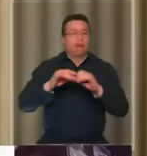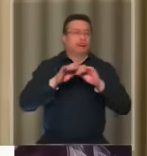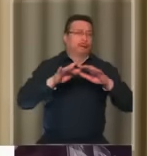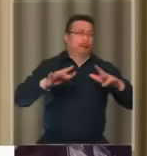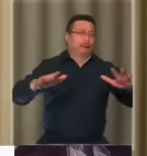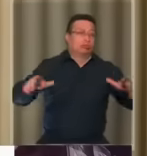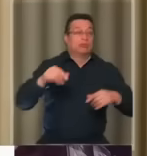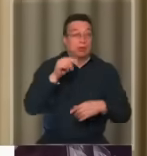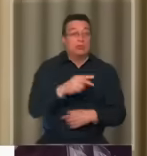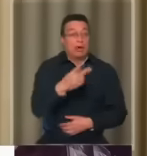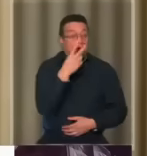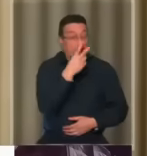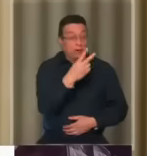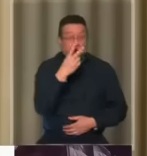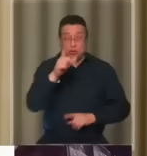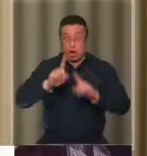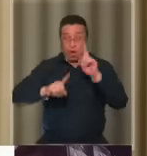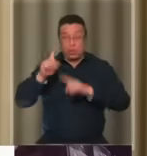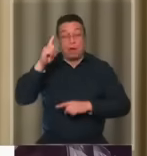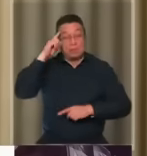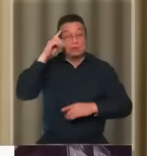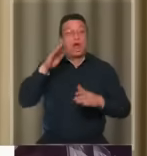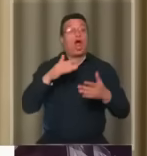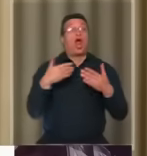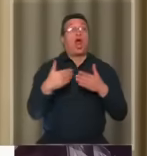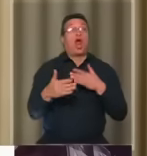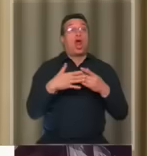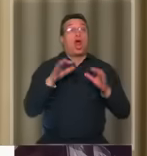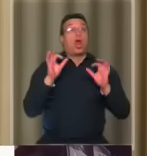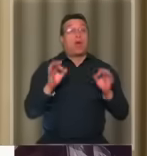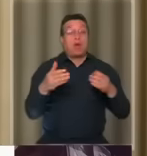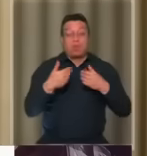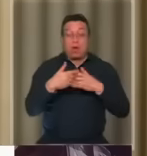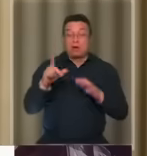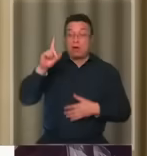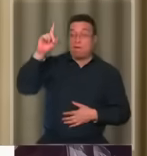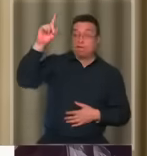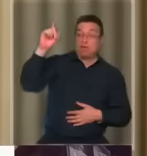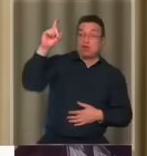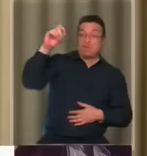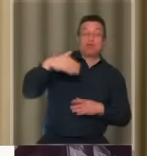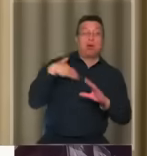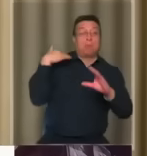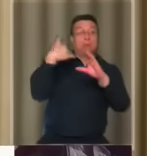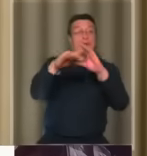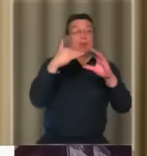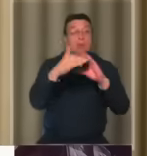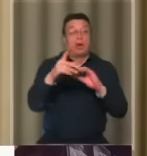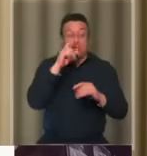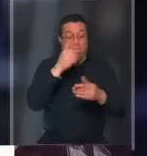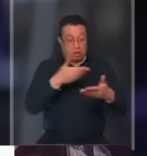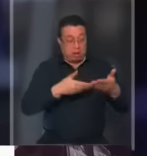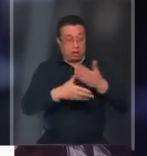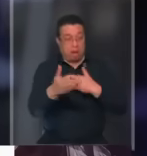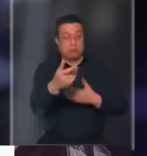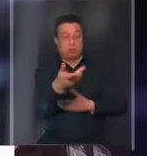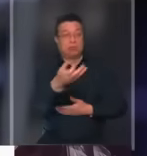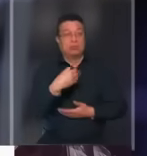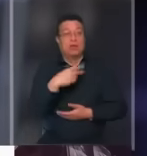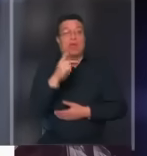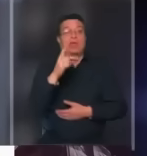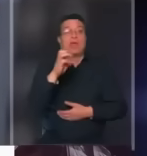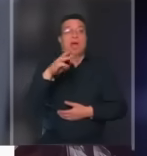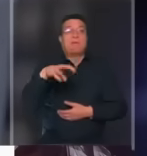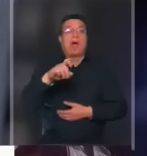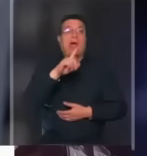están viendo como normal sacarse cualquier tipo de fotografía y utilizar esta como una moneda de intercambio. Pasa a tener